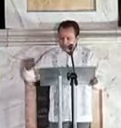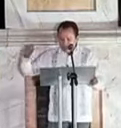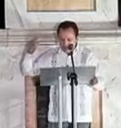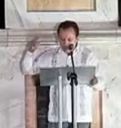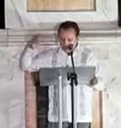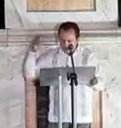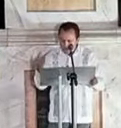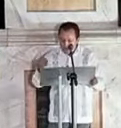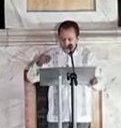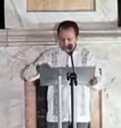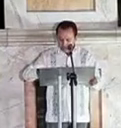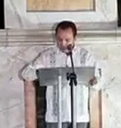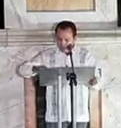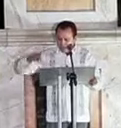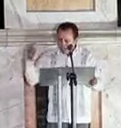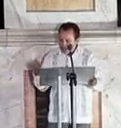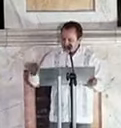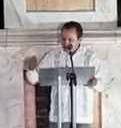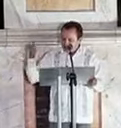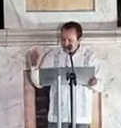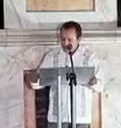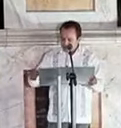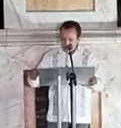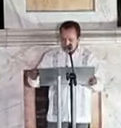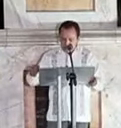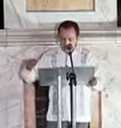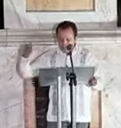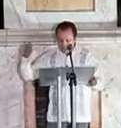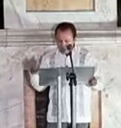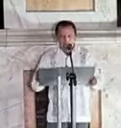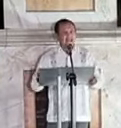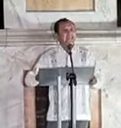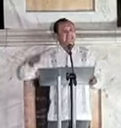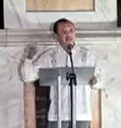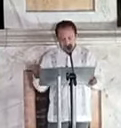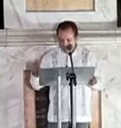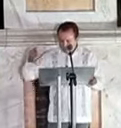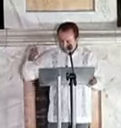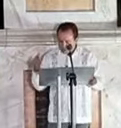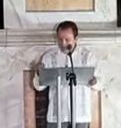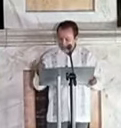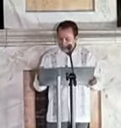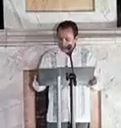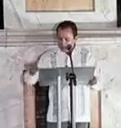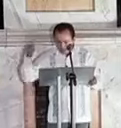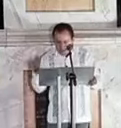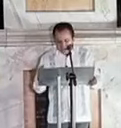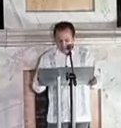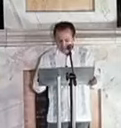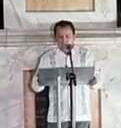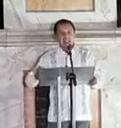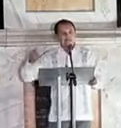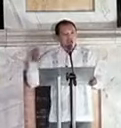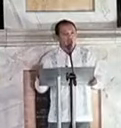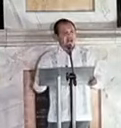de caminos rurales, para darle seguimiento a la mejora de nuestras escuelas, también